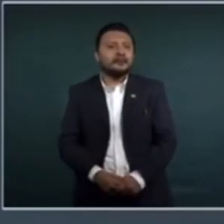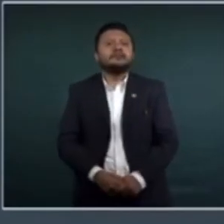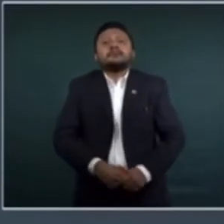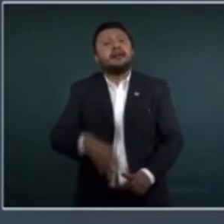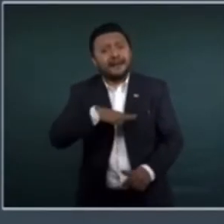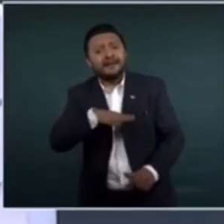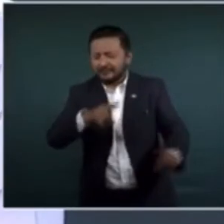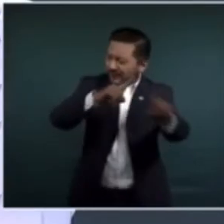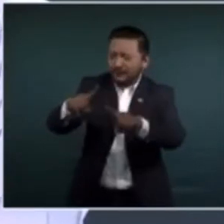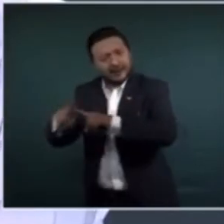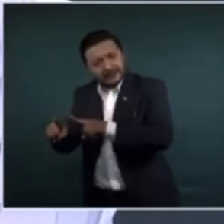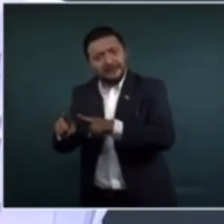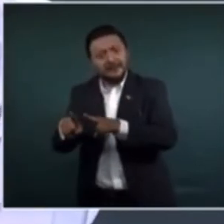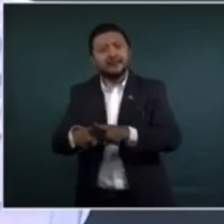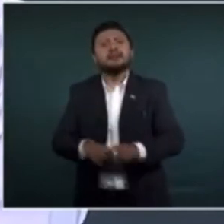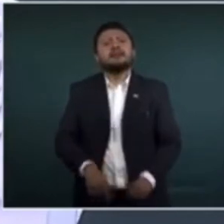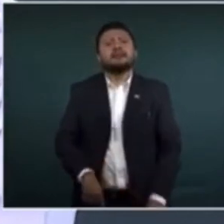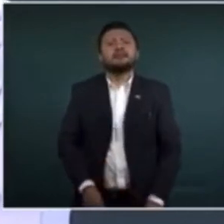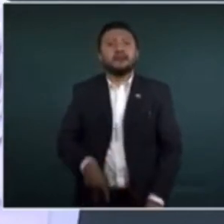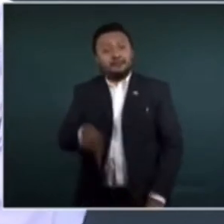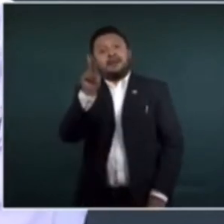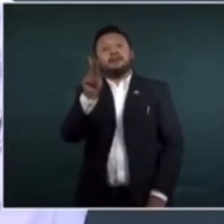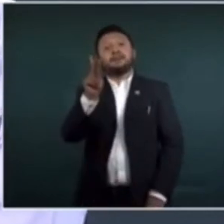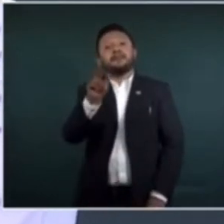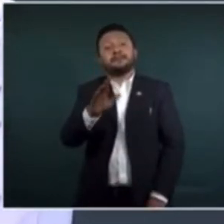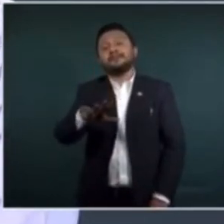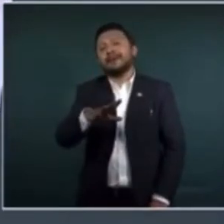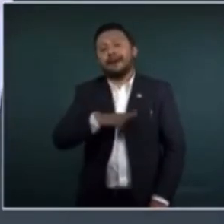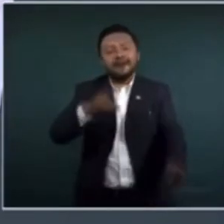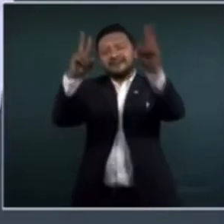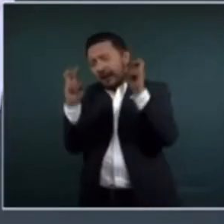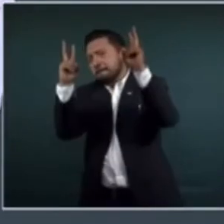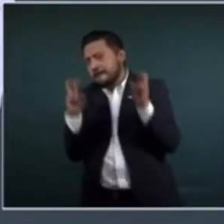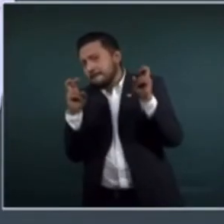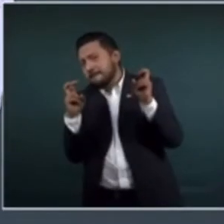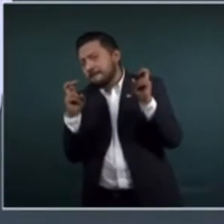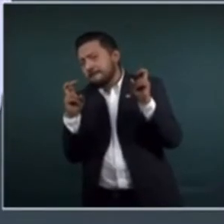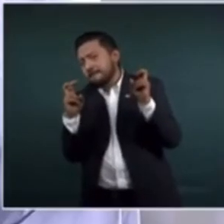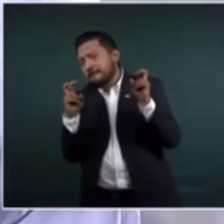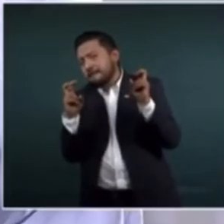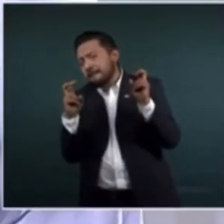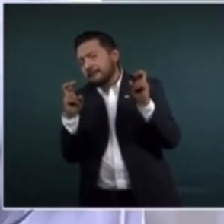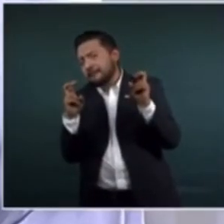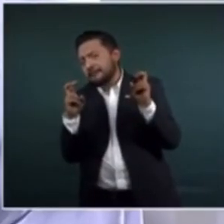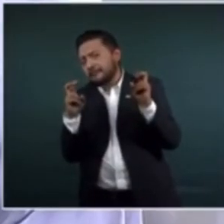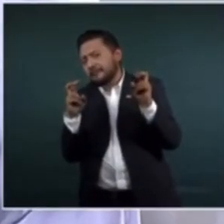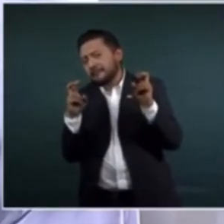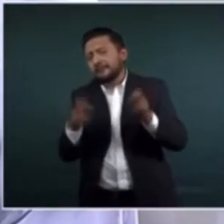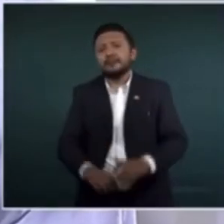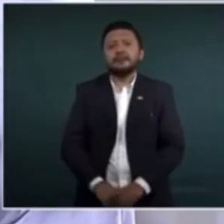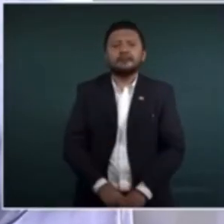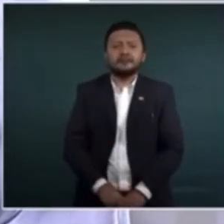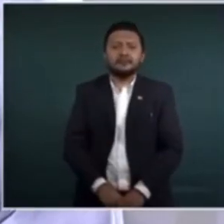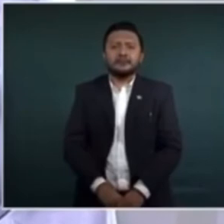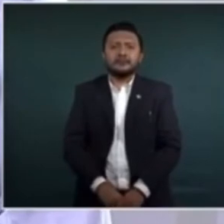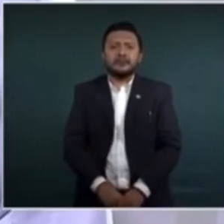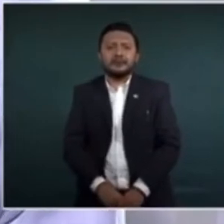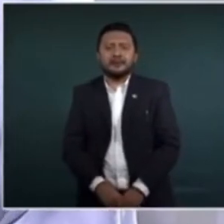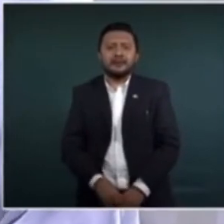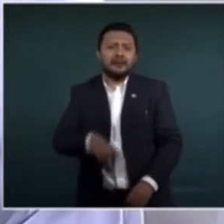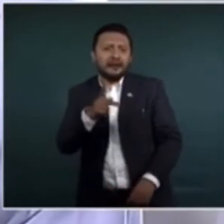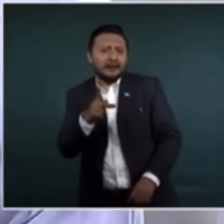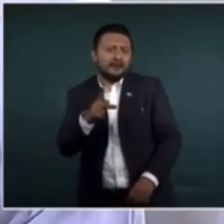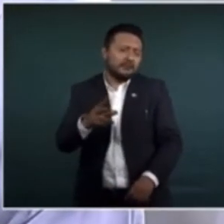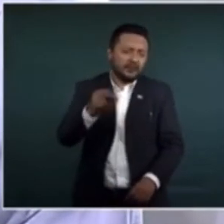oposición y se tiene que garantizar el derecho a disentir. Pero hay temas que no deberían de